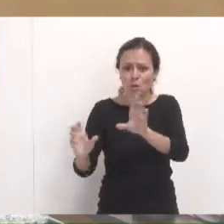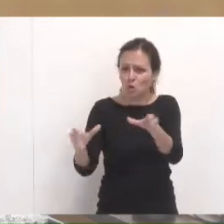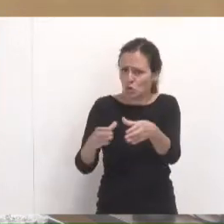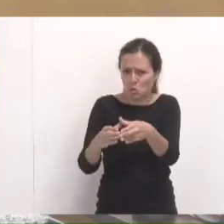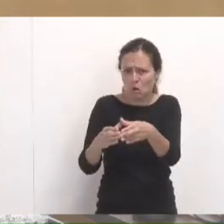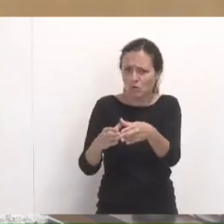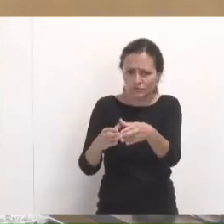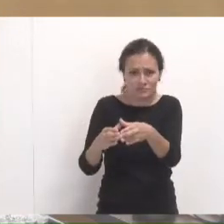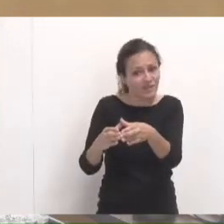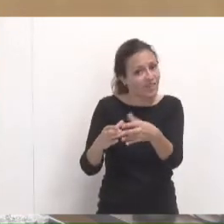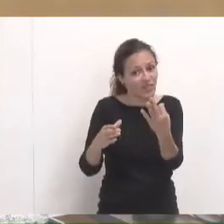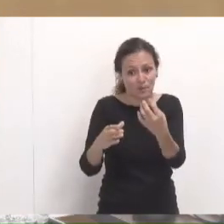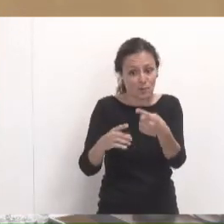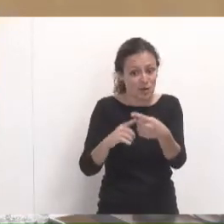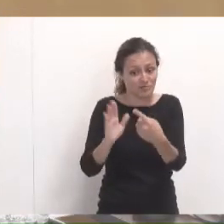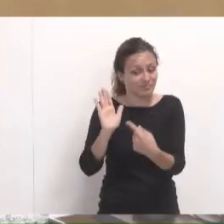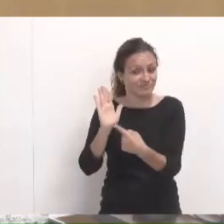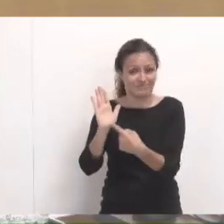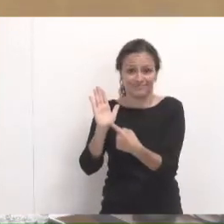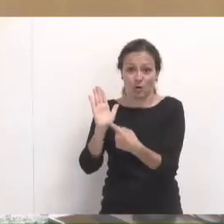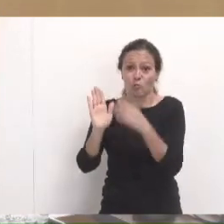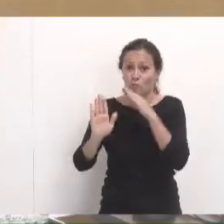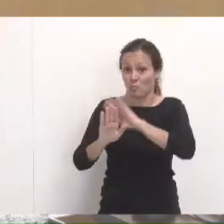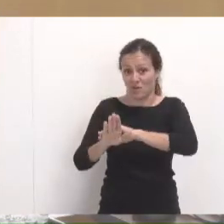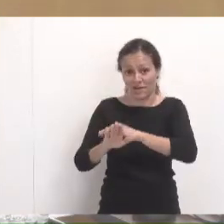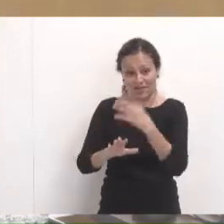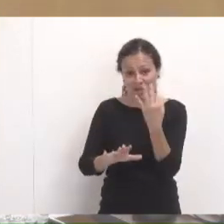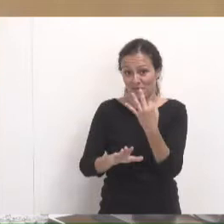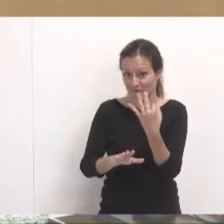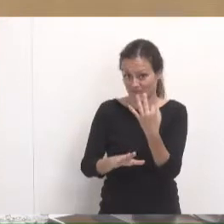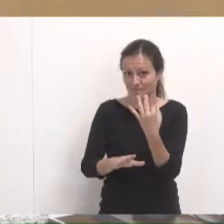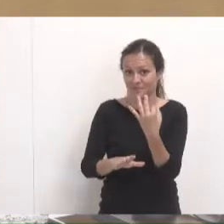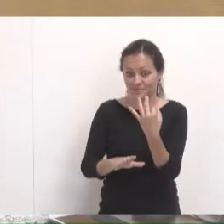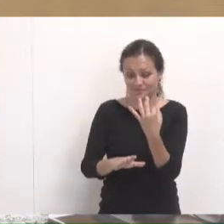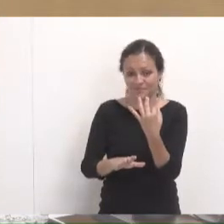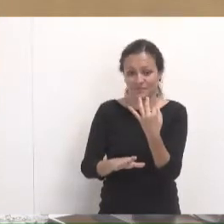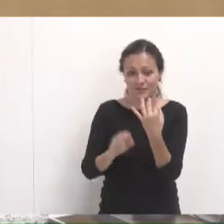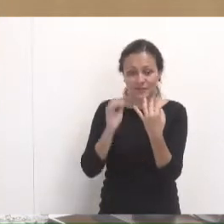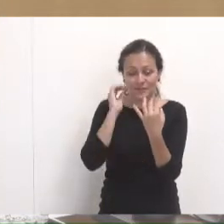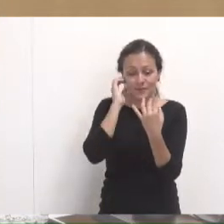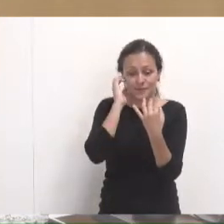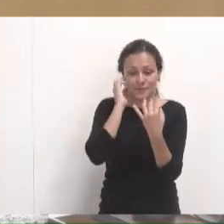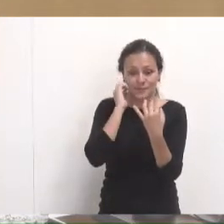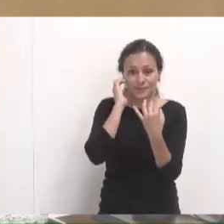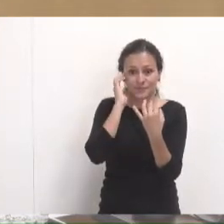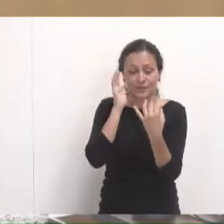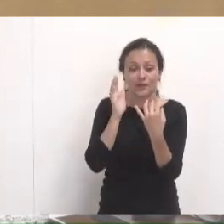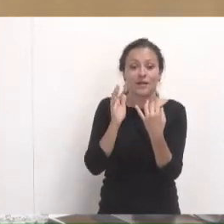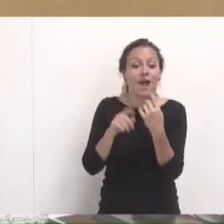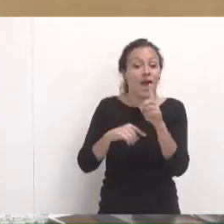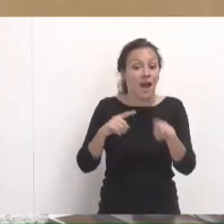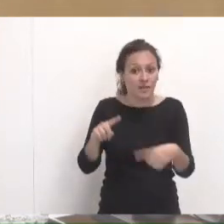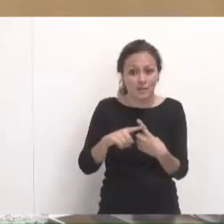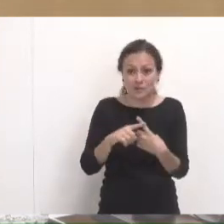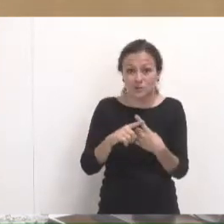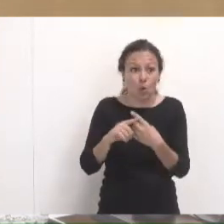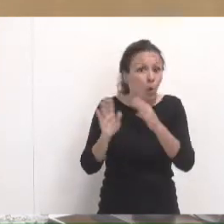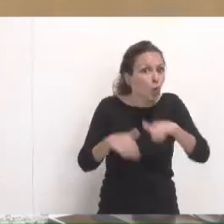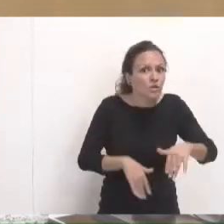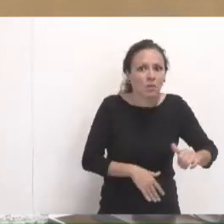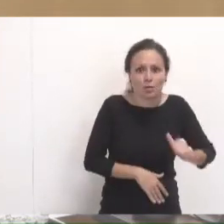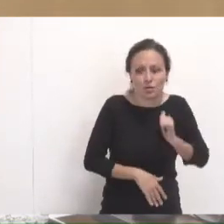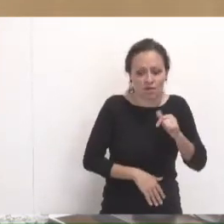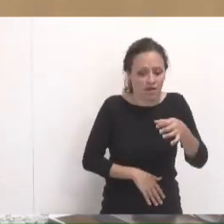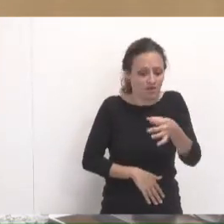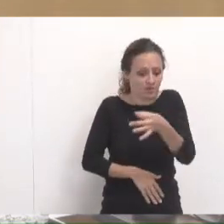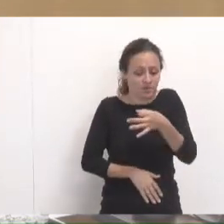sentados en estos asientos. Y además es la última oportunidad que tiene esta tierra